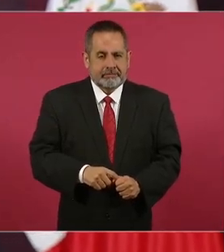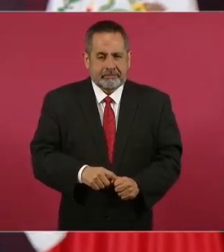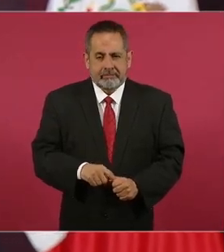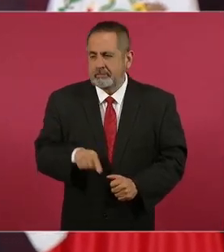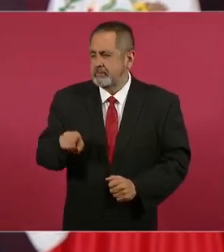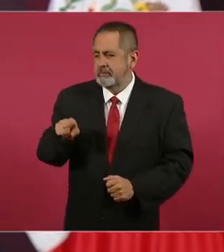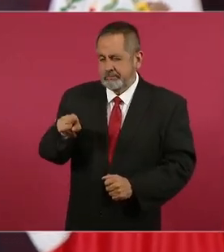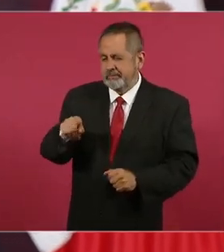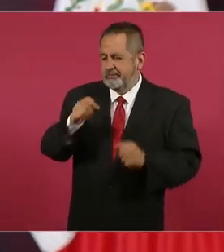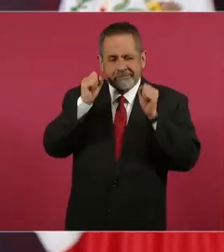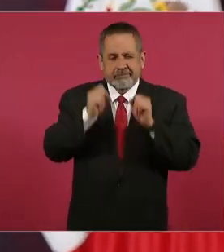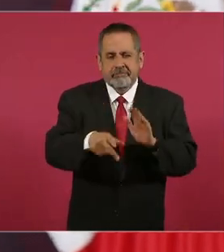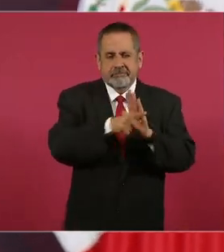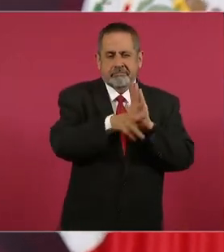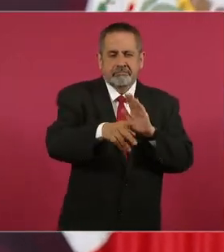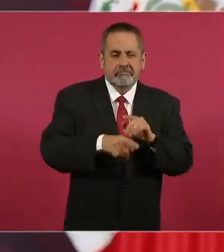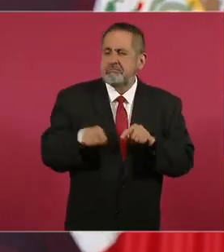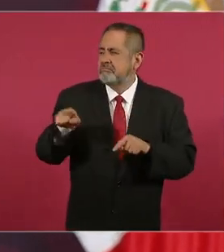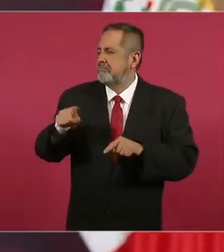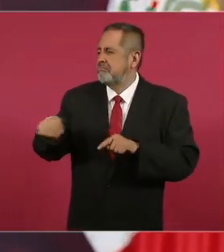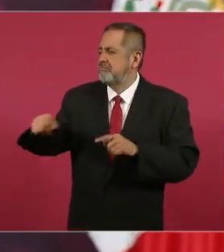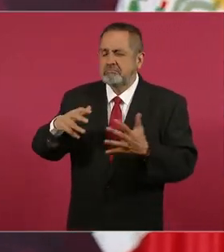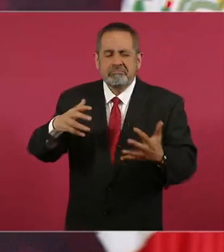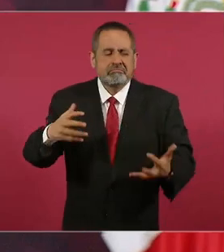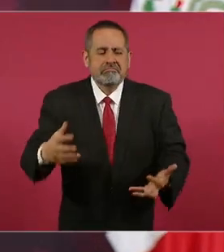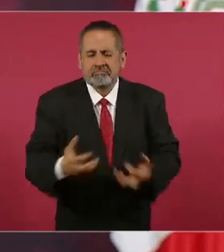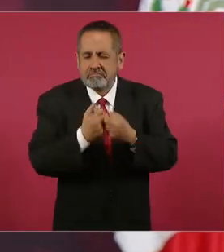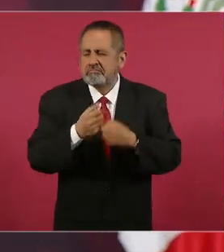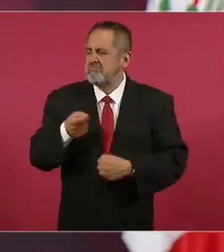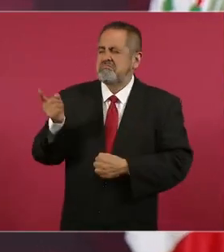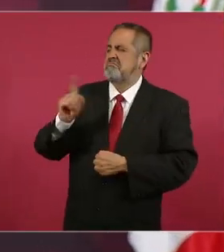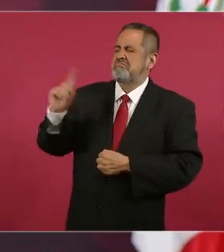liberados, no fueron rescatados.